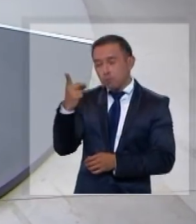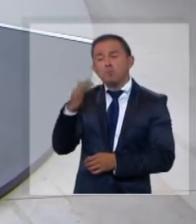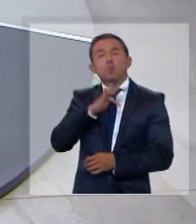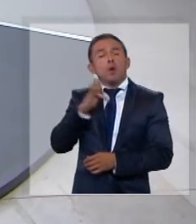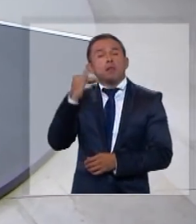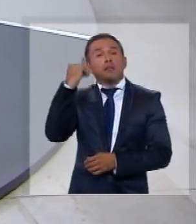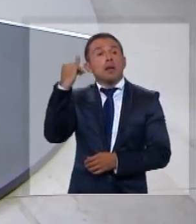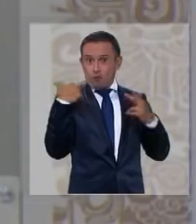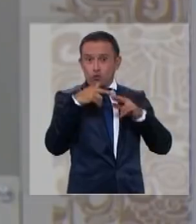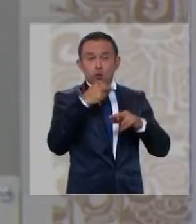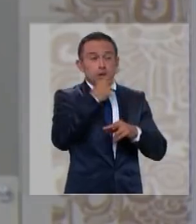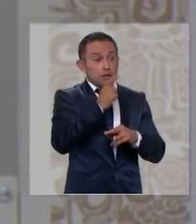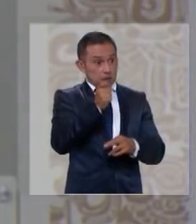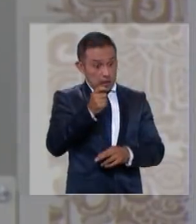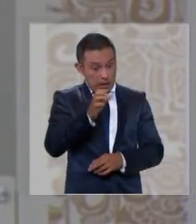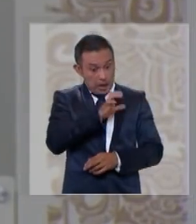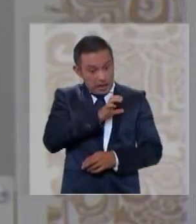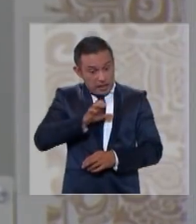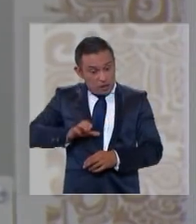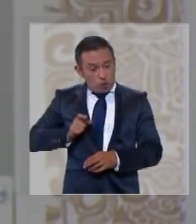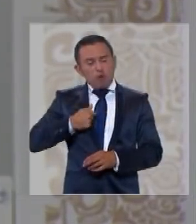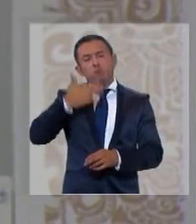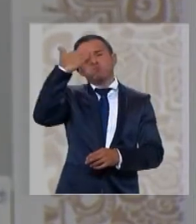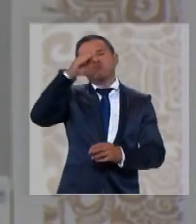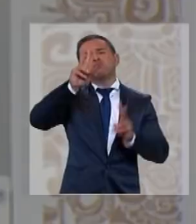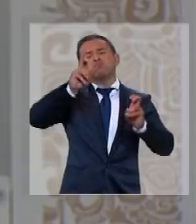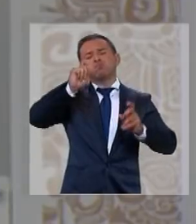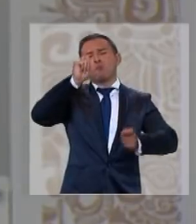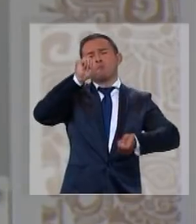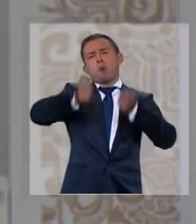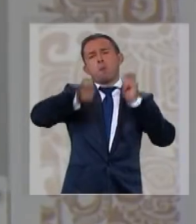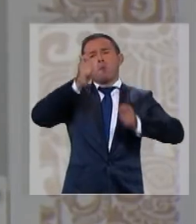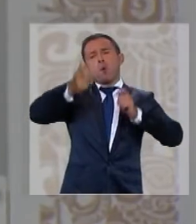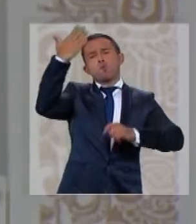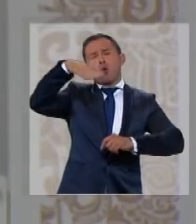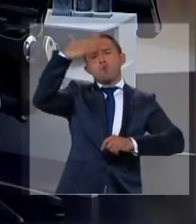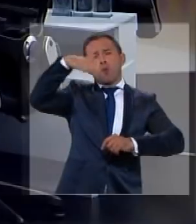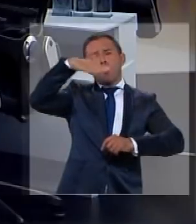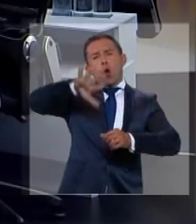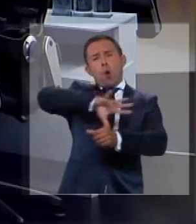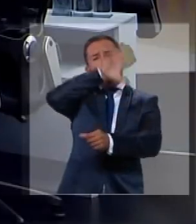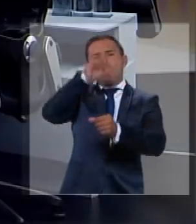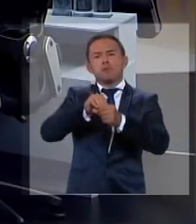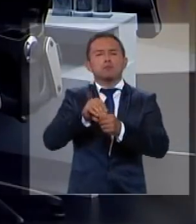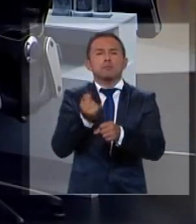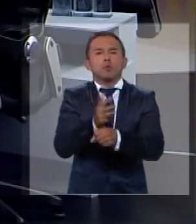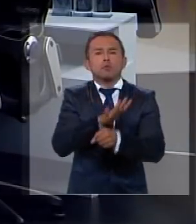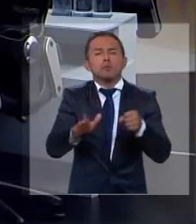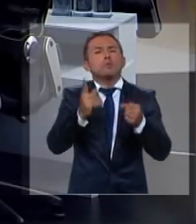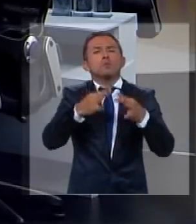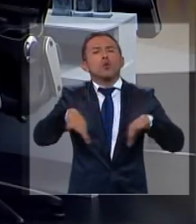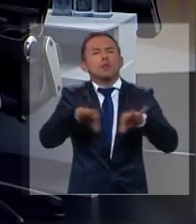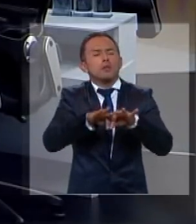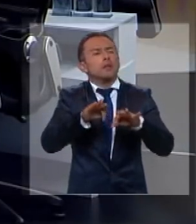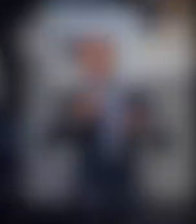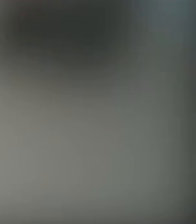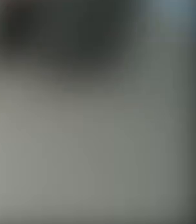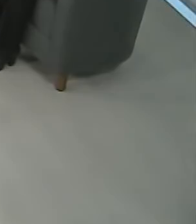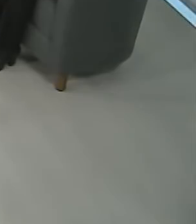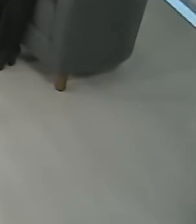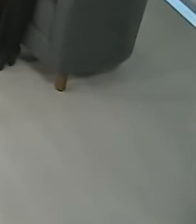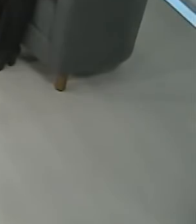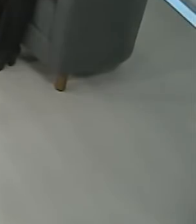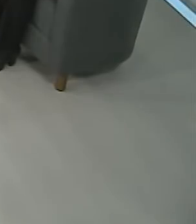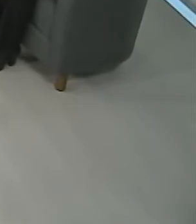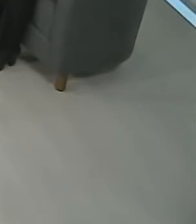se hereden plazas. Tenemos que escuchar al maestro, tenemos que darle la oportunidad que nos diga cuál es la razón por la que no está contento.